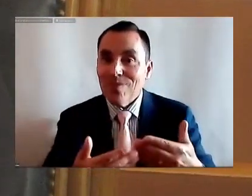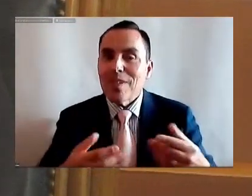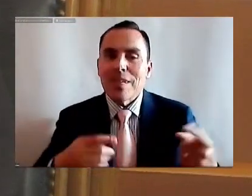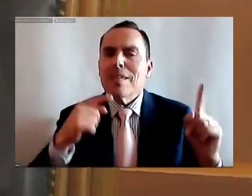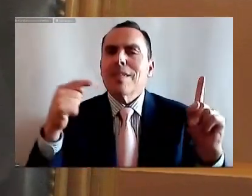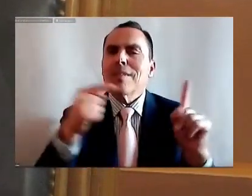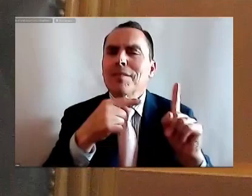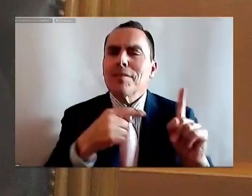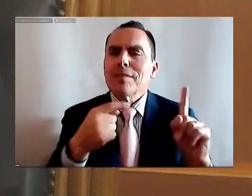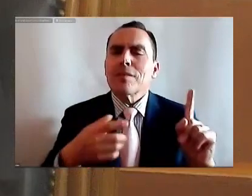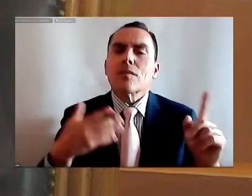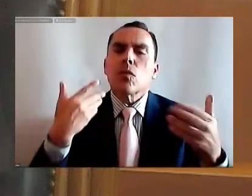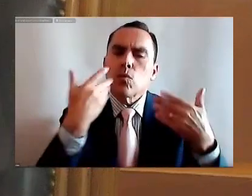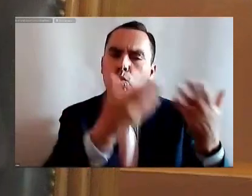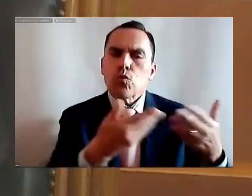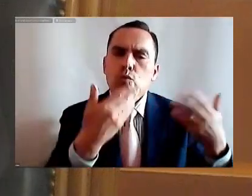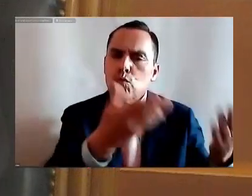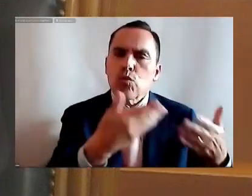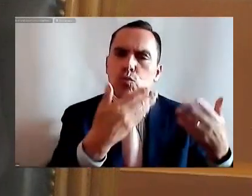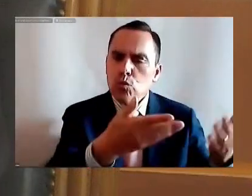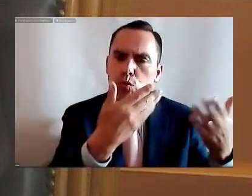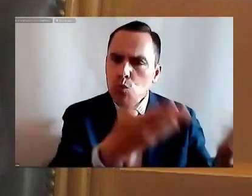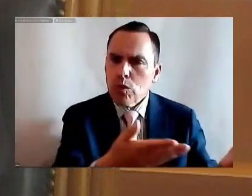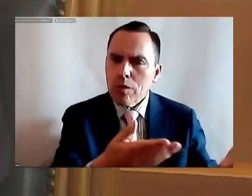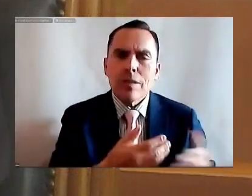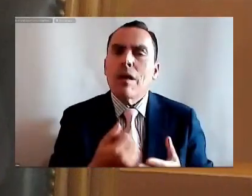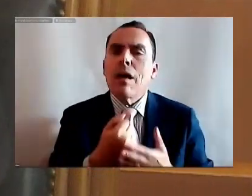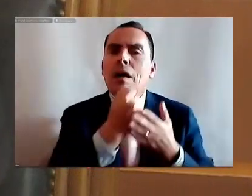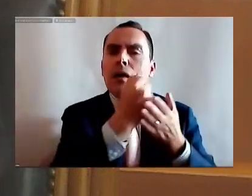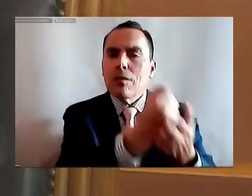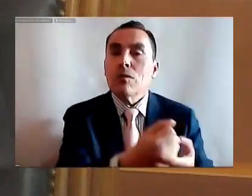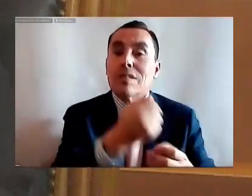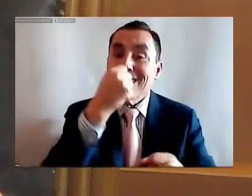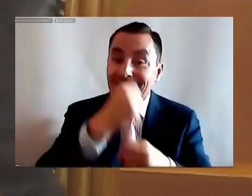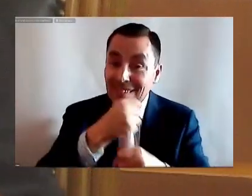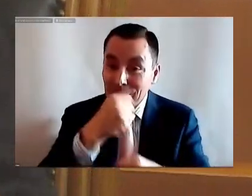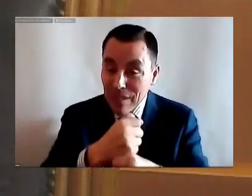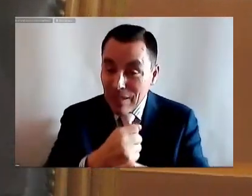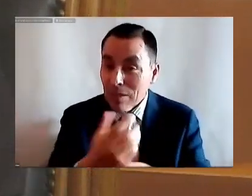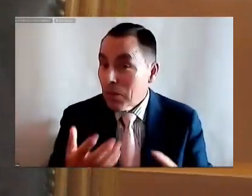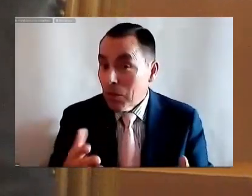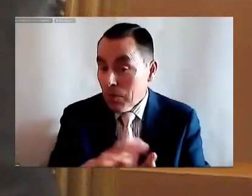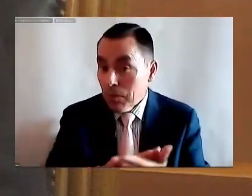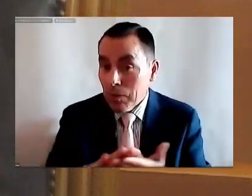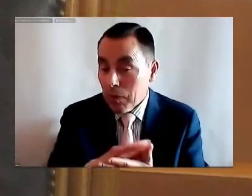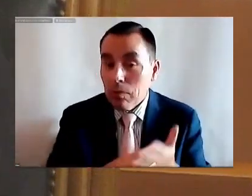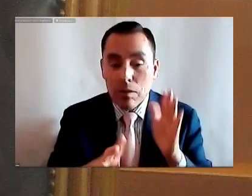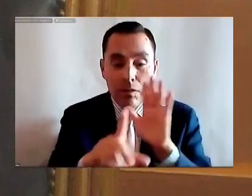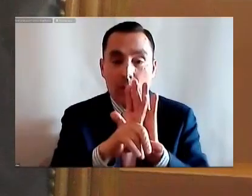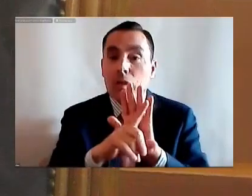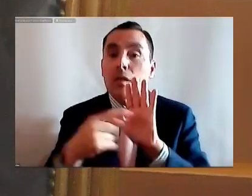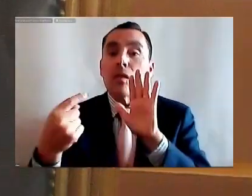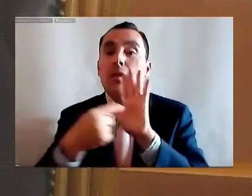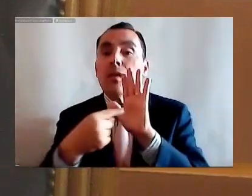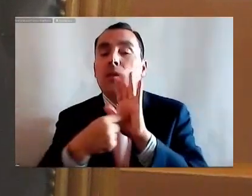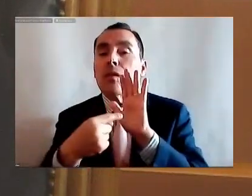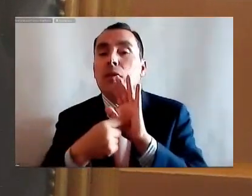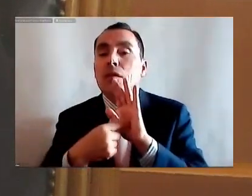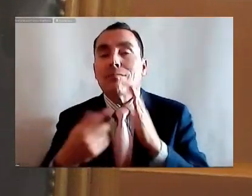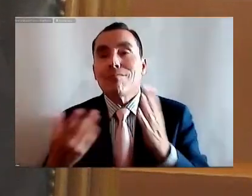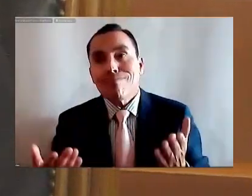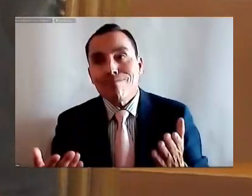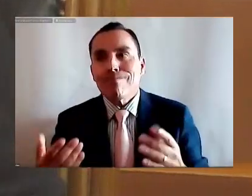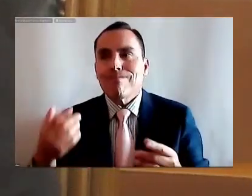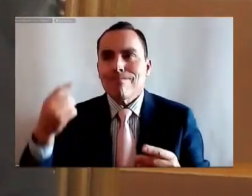entreguen opciones a la persona que trabaja. No, quizás la legislación atendió entonces